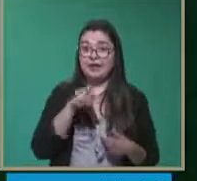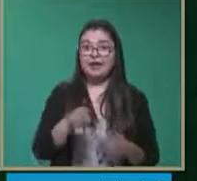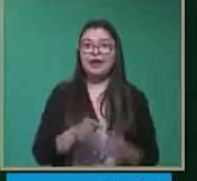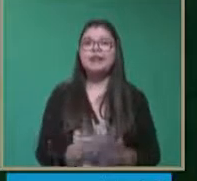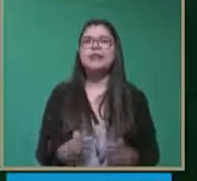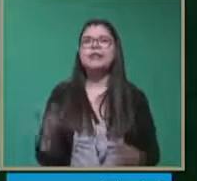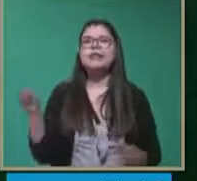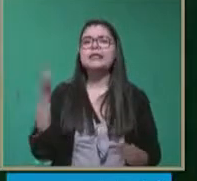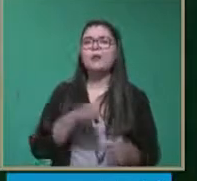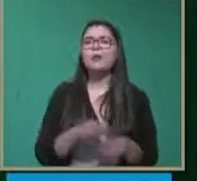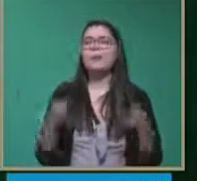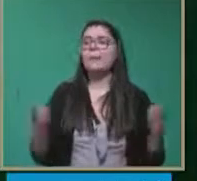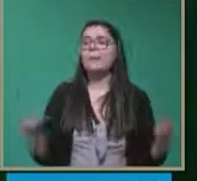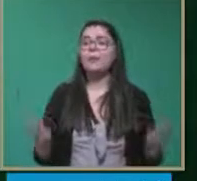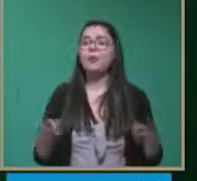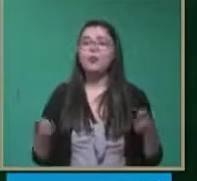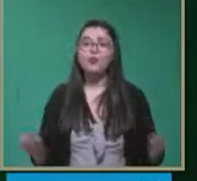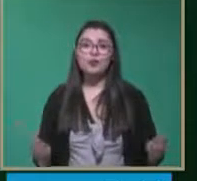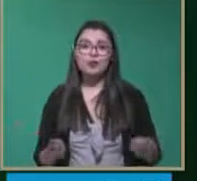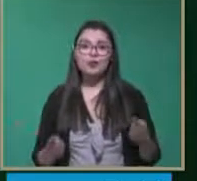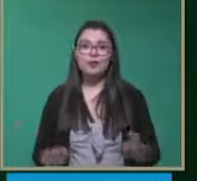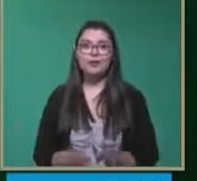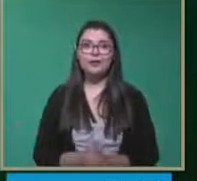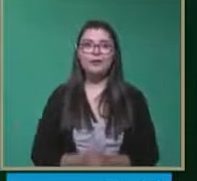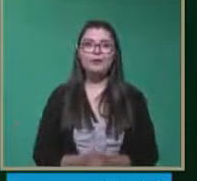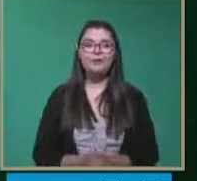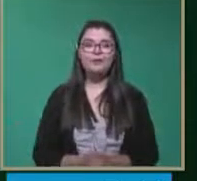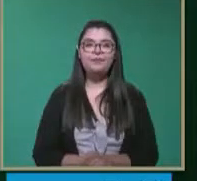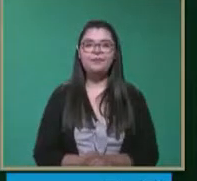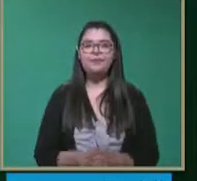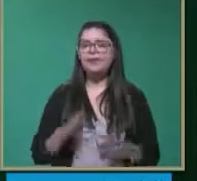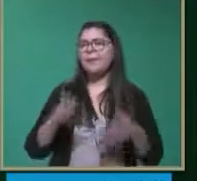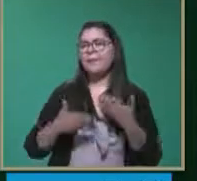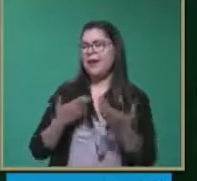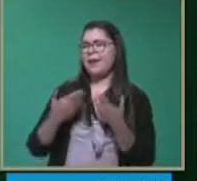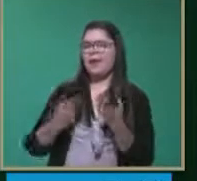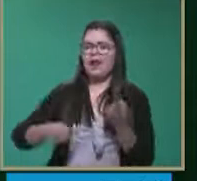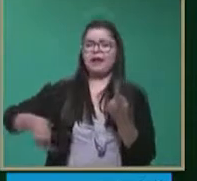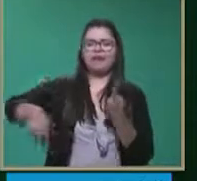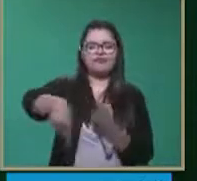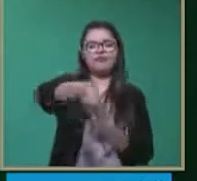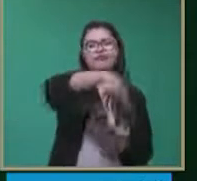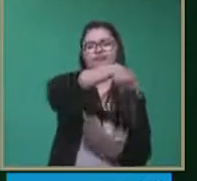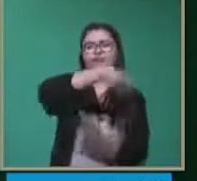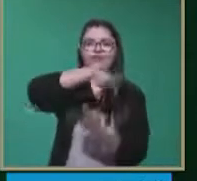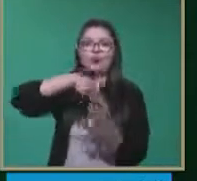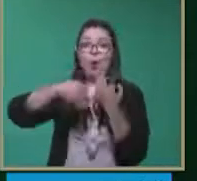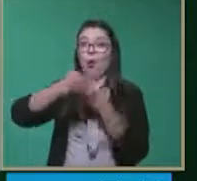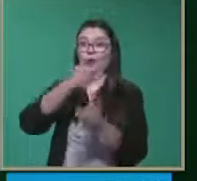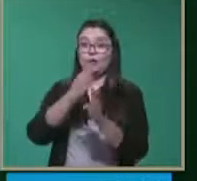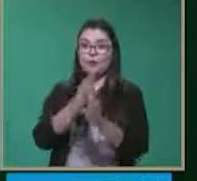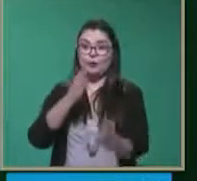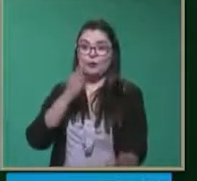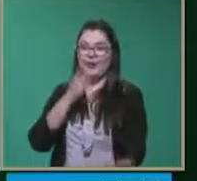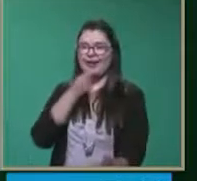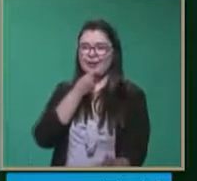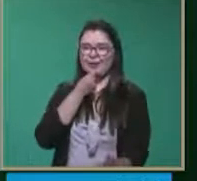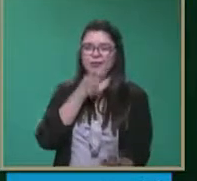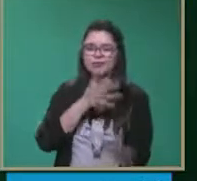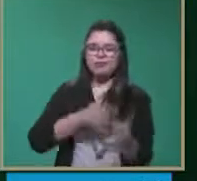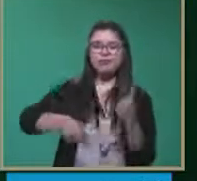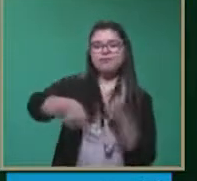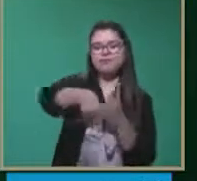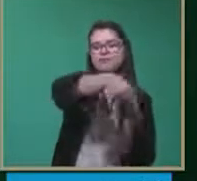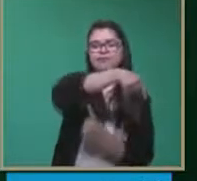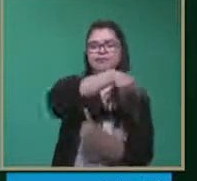música o encender un equipo de sonido y bailar alrededor de las sillas. Cuando la música se pare, debemos